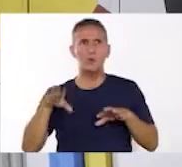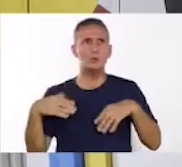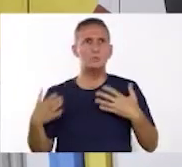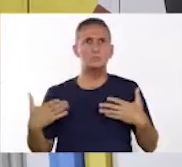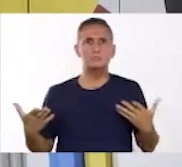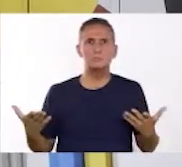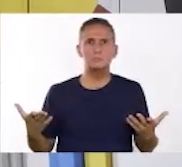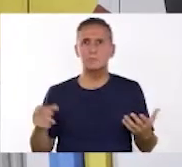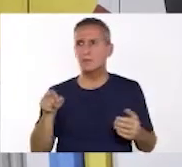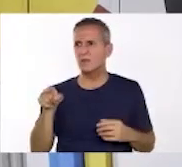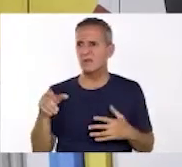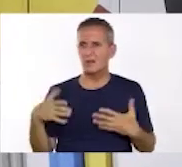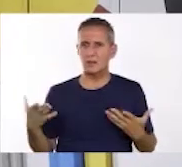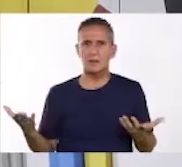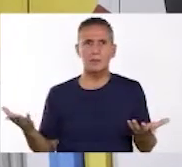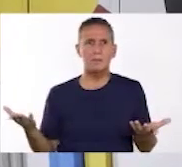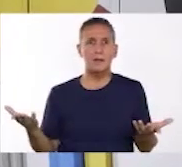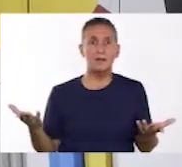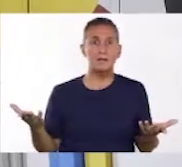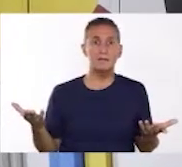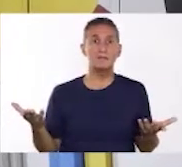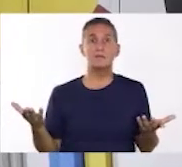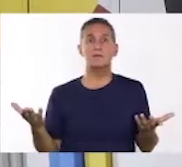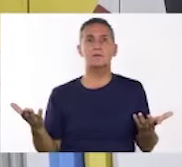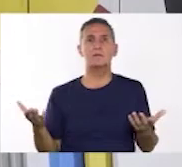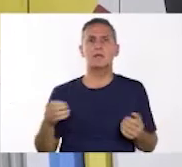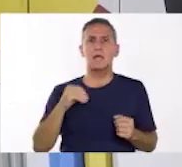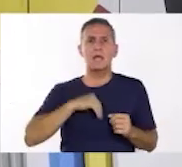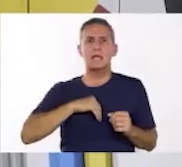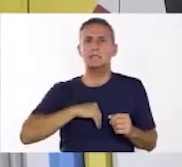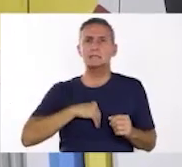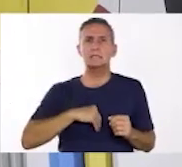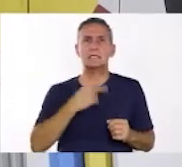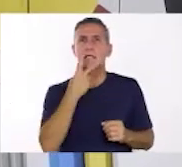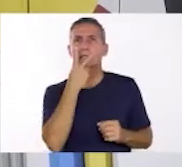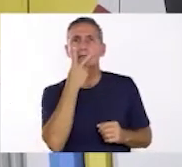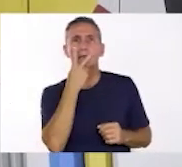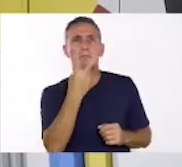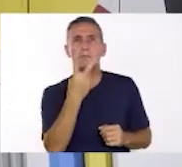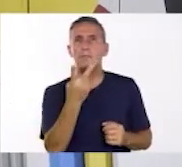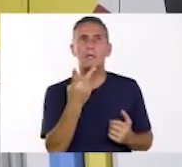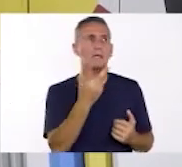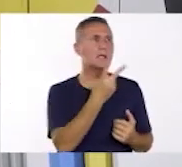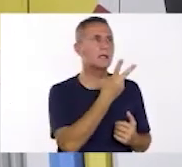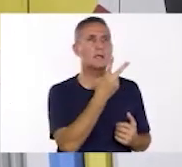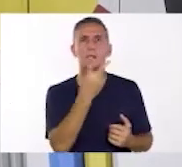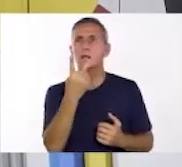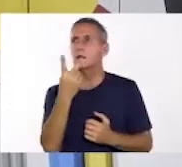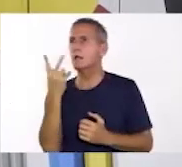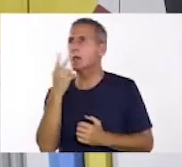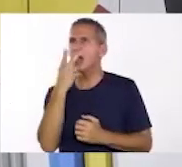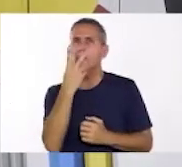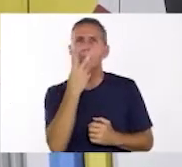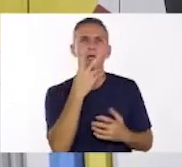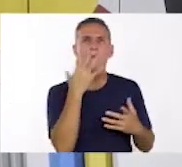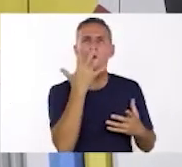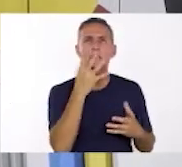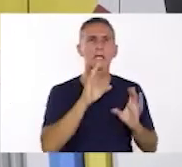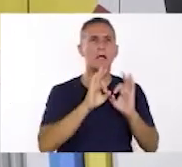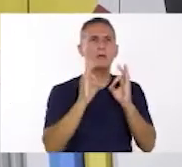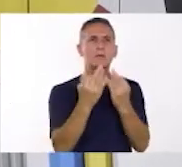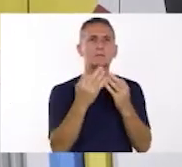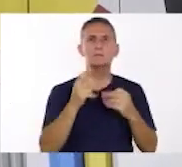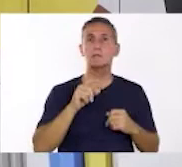está en esas condiciones y que sabes, todavía siente, ve cómo cómo su familia